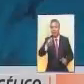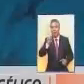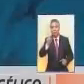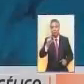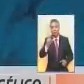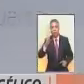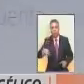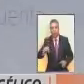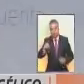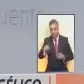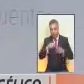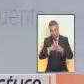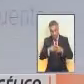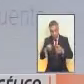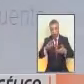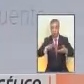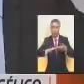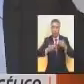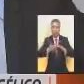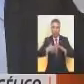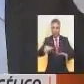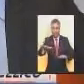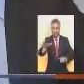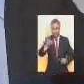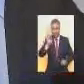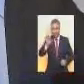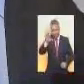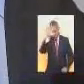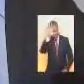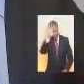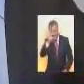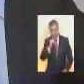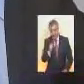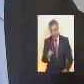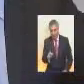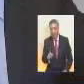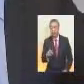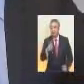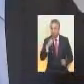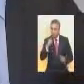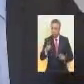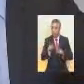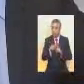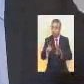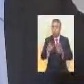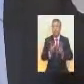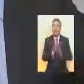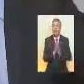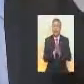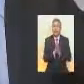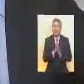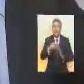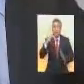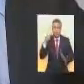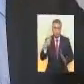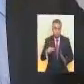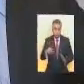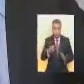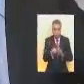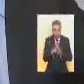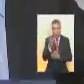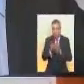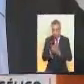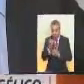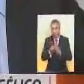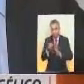hecha por y para la comunidad evangélica. Es un nuevo paso que dan las iglesias cristianas evangélicas en la modernización, ocupando